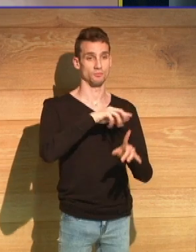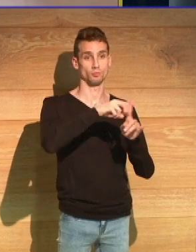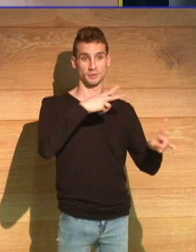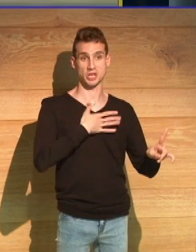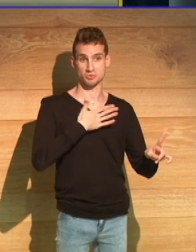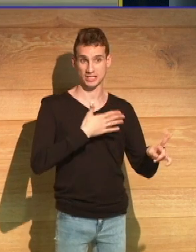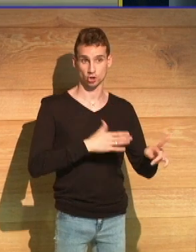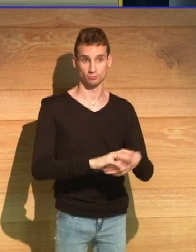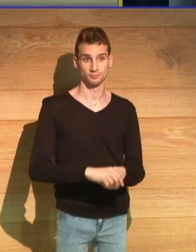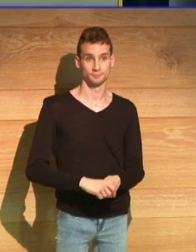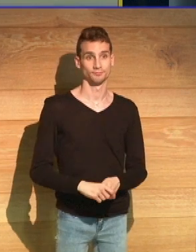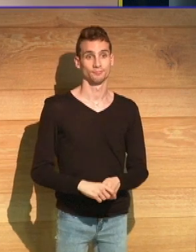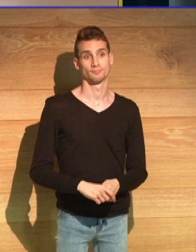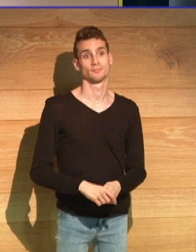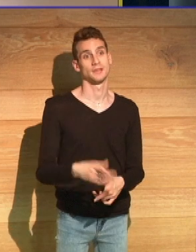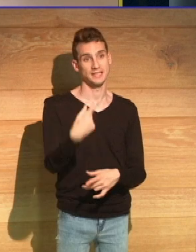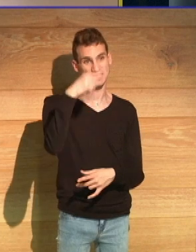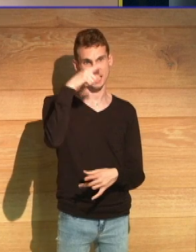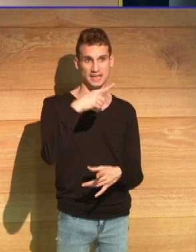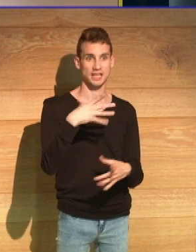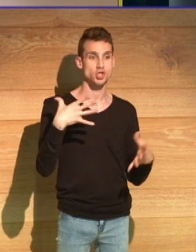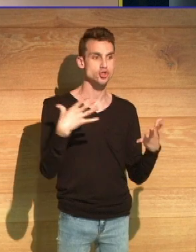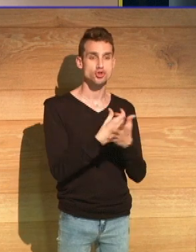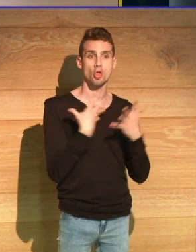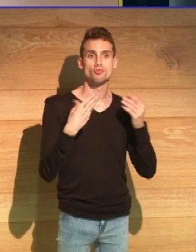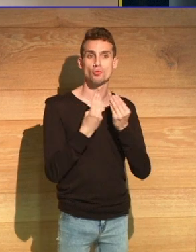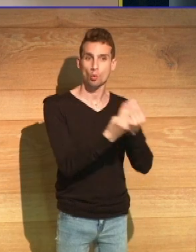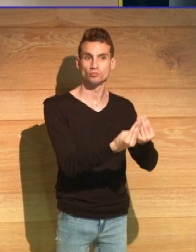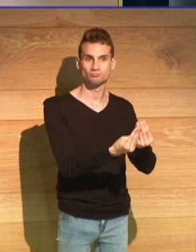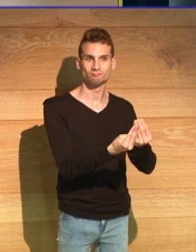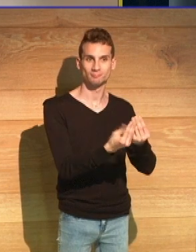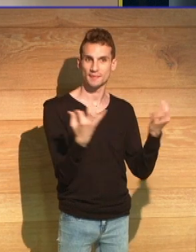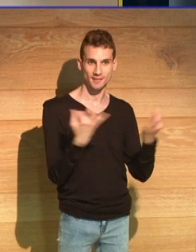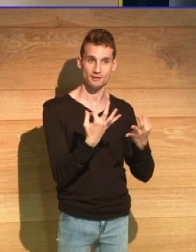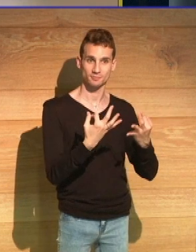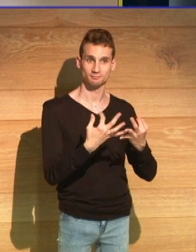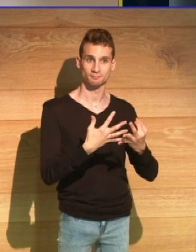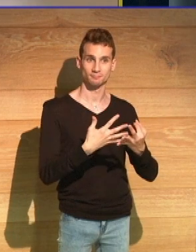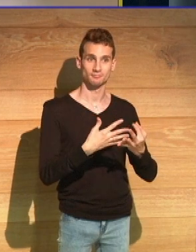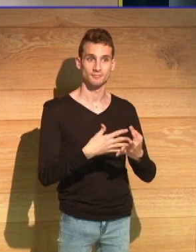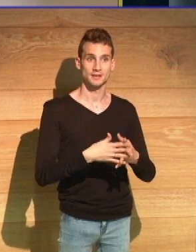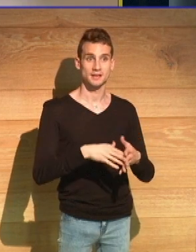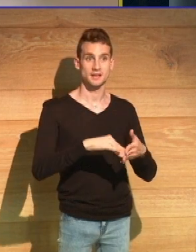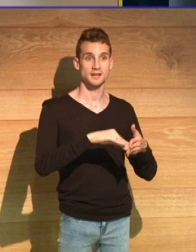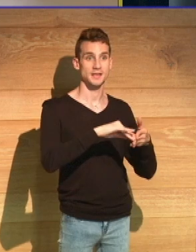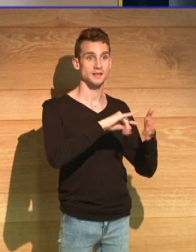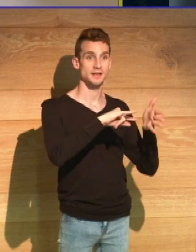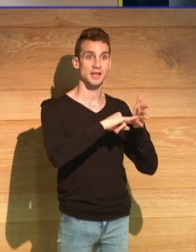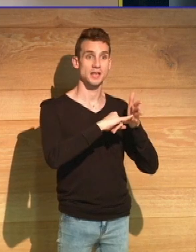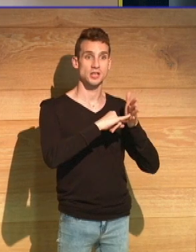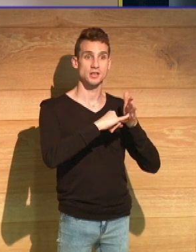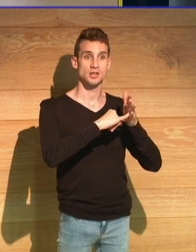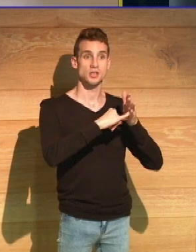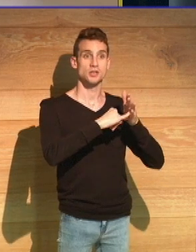¿no? Saber que no hay un planeta B, saber que todos vamos juntos en esta nave espacial y que ninguna solución que no funcione para todos